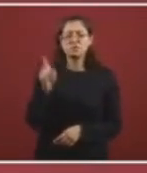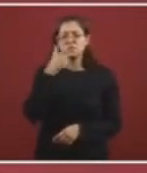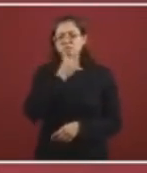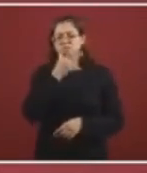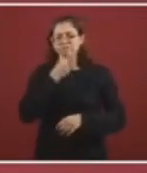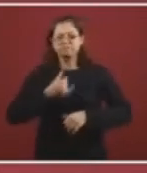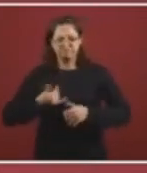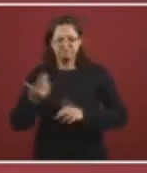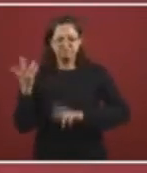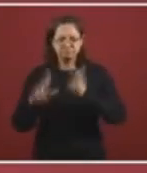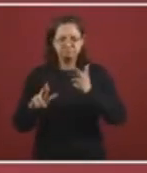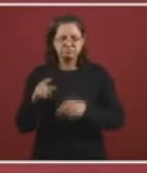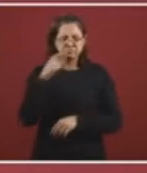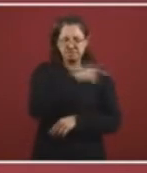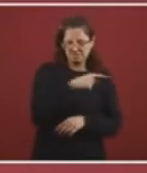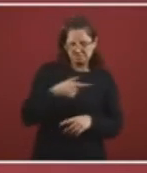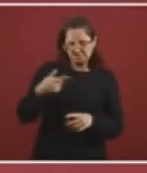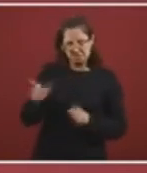revolucionario, y él lo asesina.